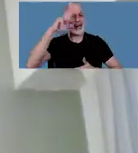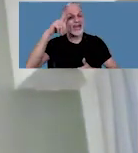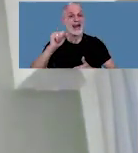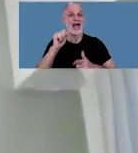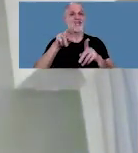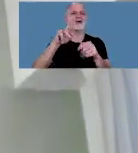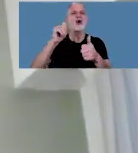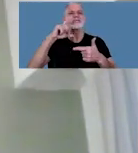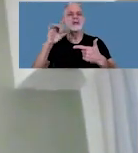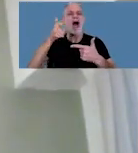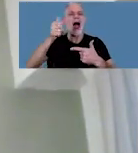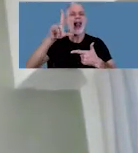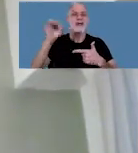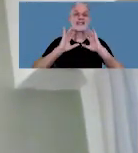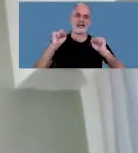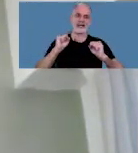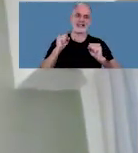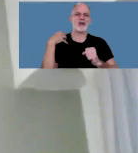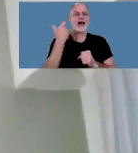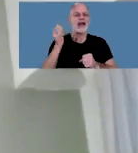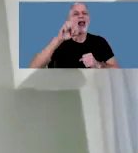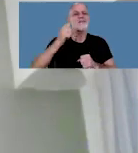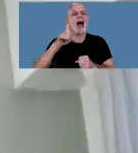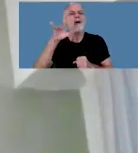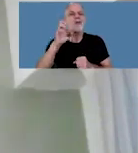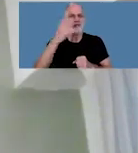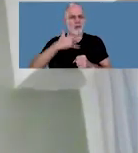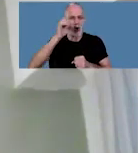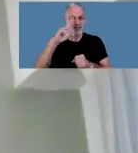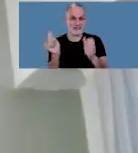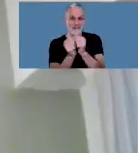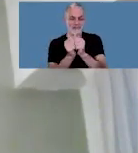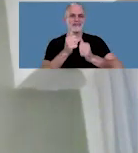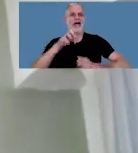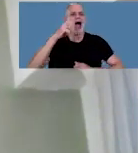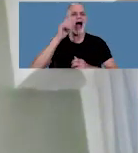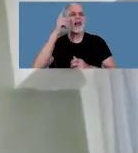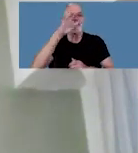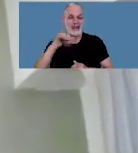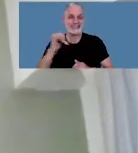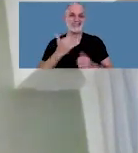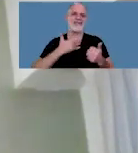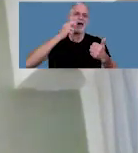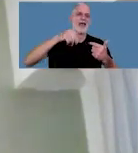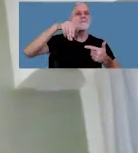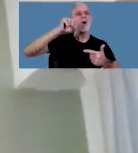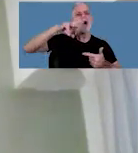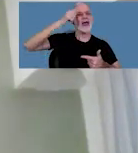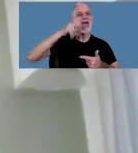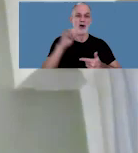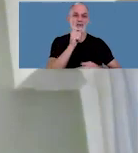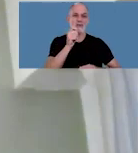y por supuesto, bueno, a nuestro secretario general Pablo Flores, al adjunto Hugo Álvarez, al secretario de Finanzas Fabián Borello, de prensa